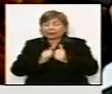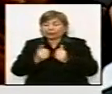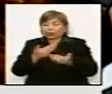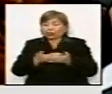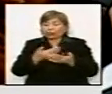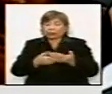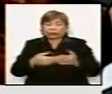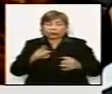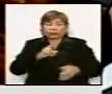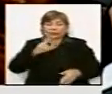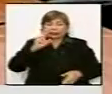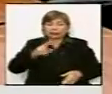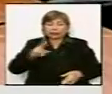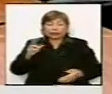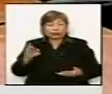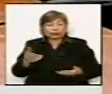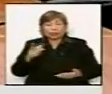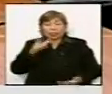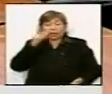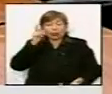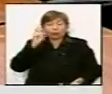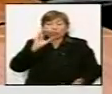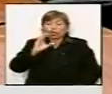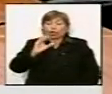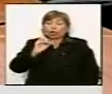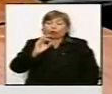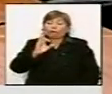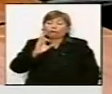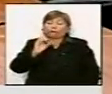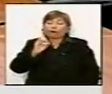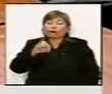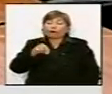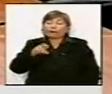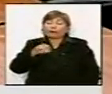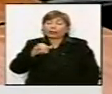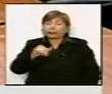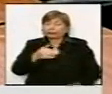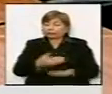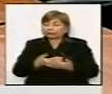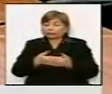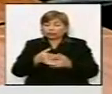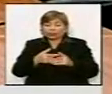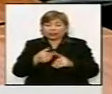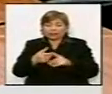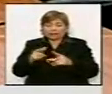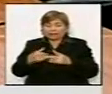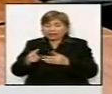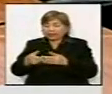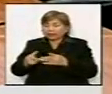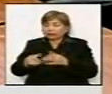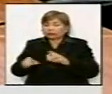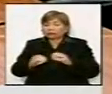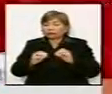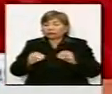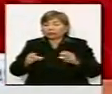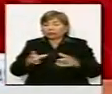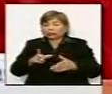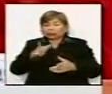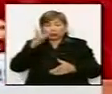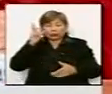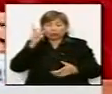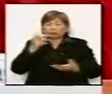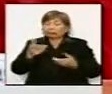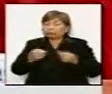son el Gobierno Regional de Loreto, COFOPRI y Bienes Nacionales y los representantes de los diversos asentamientos humanos de Loreto.